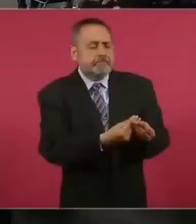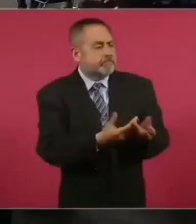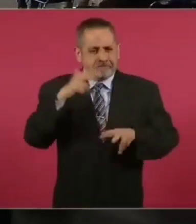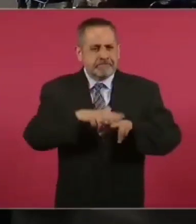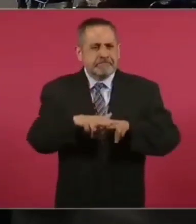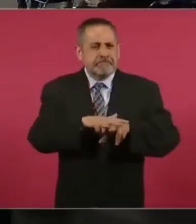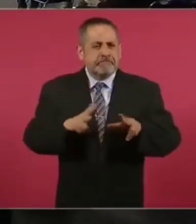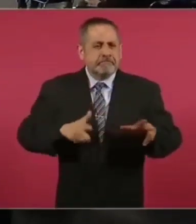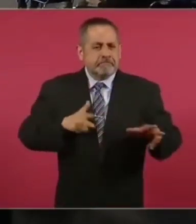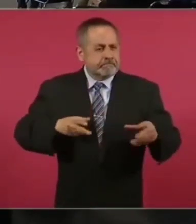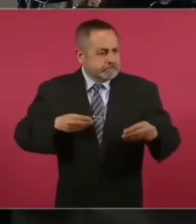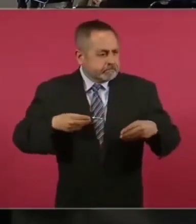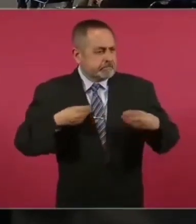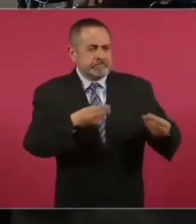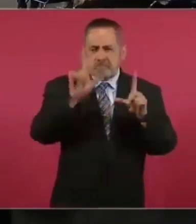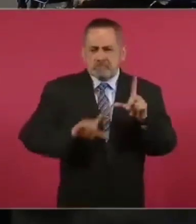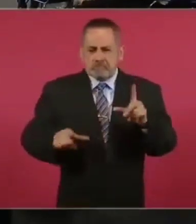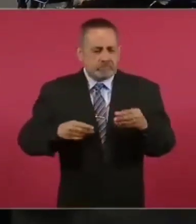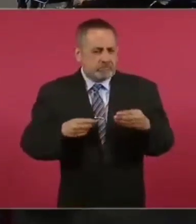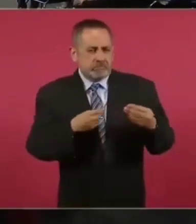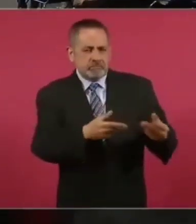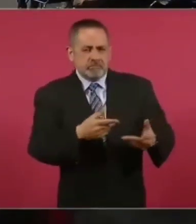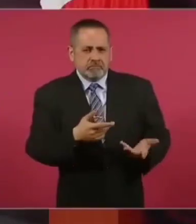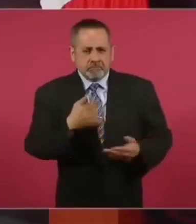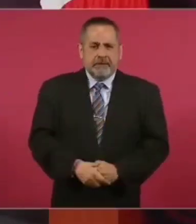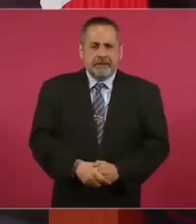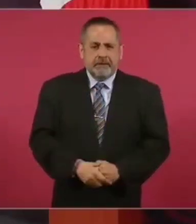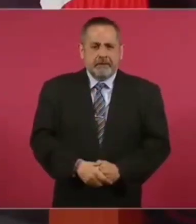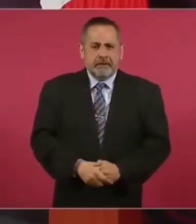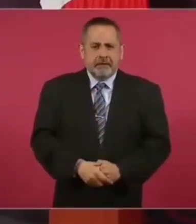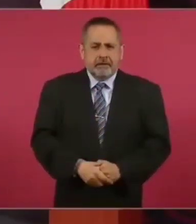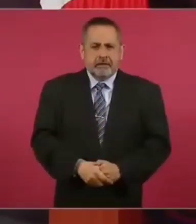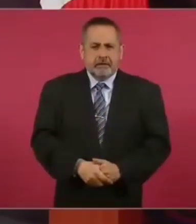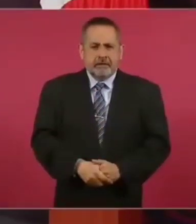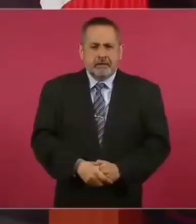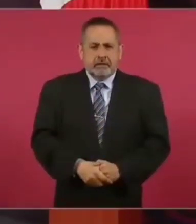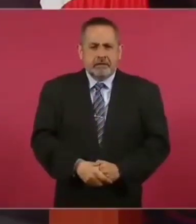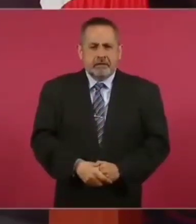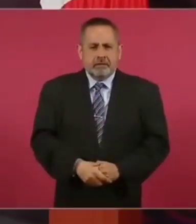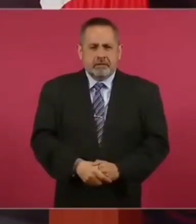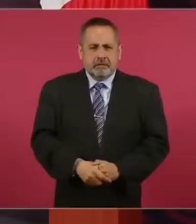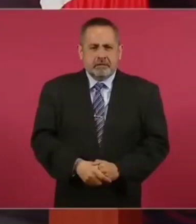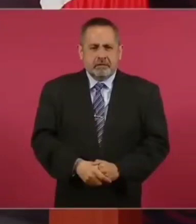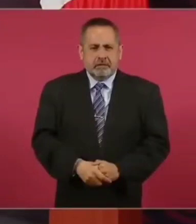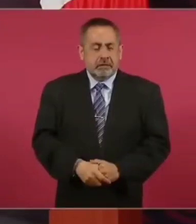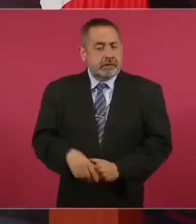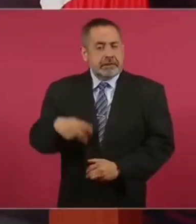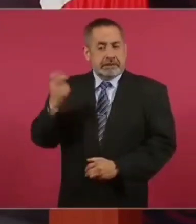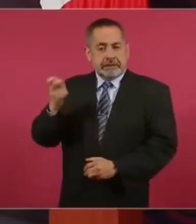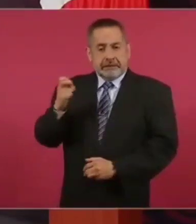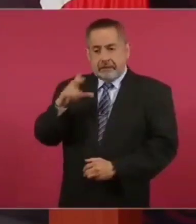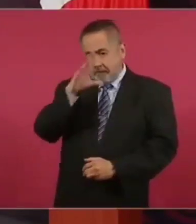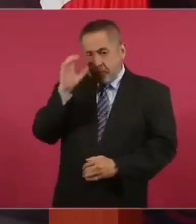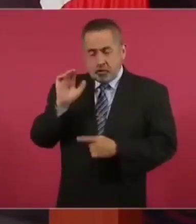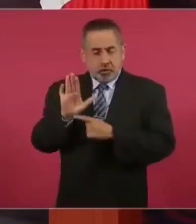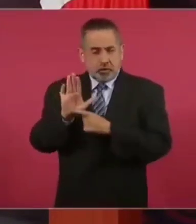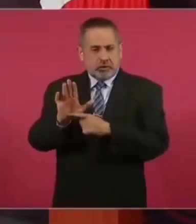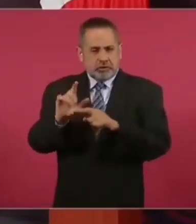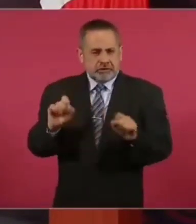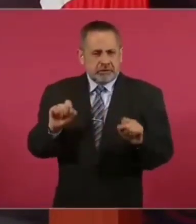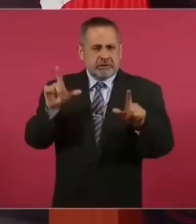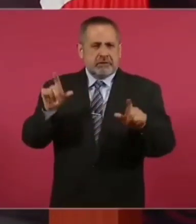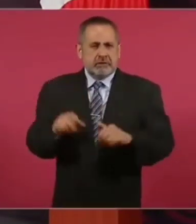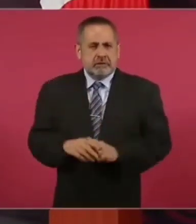país, las vías férreas. Pero miren, esto es esta imagen le